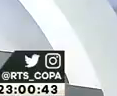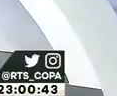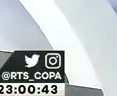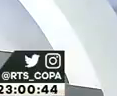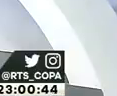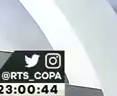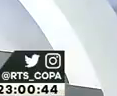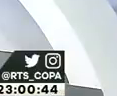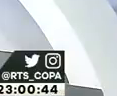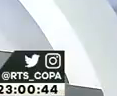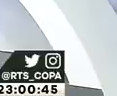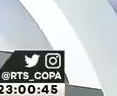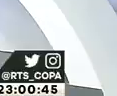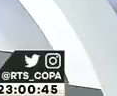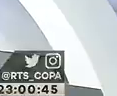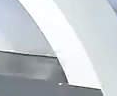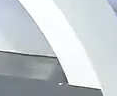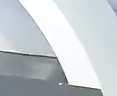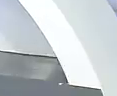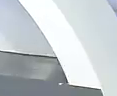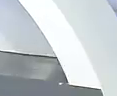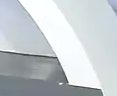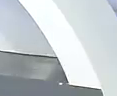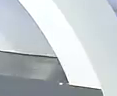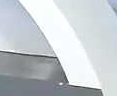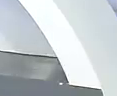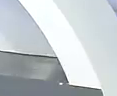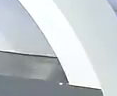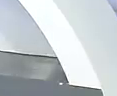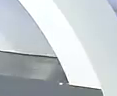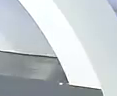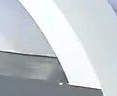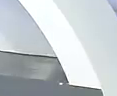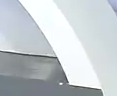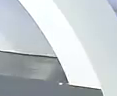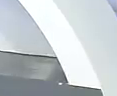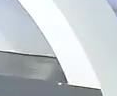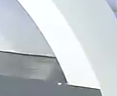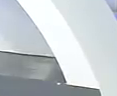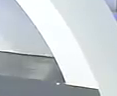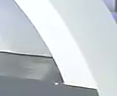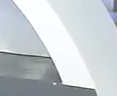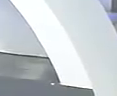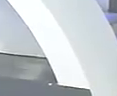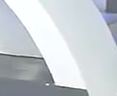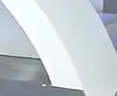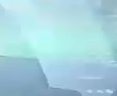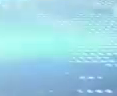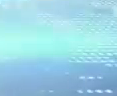Y de esta manera finalizamos la emisión estelar. Un fuerte abrazo para todos. Que descansen.